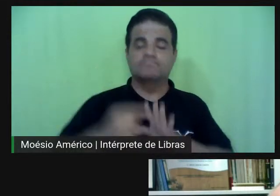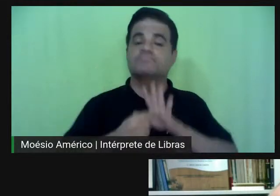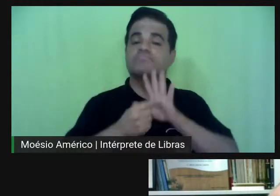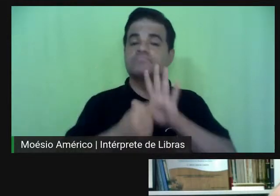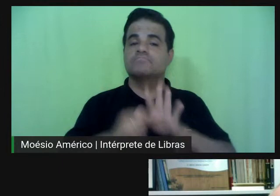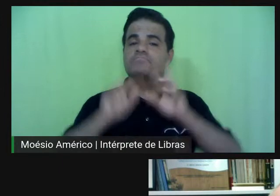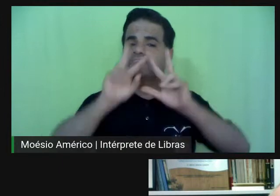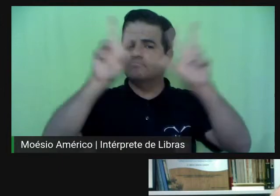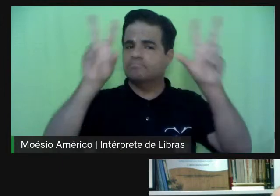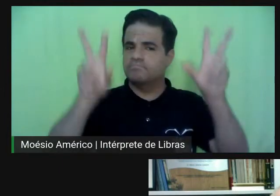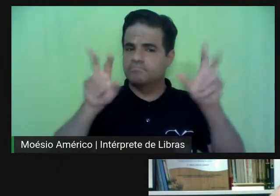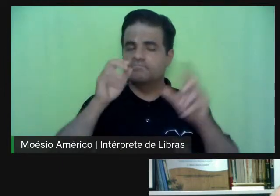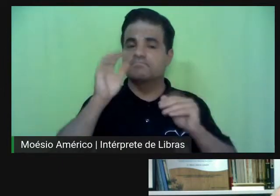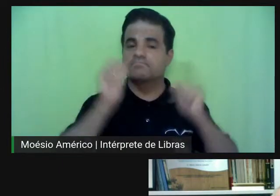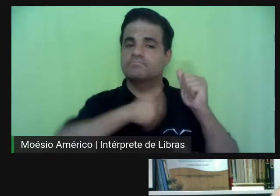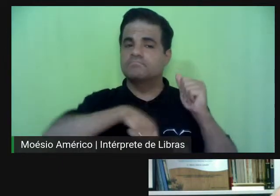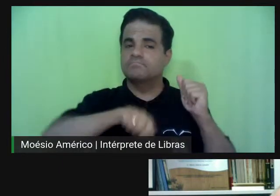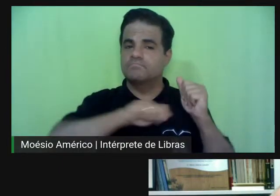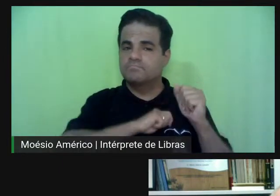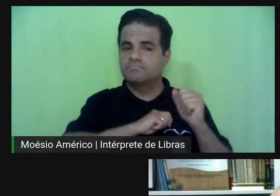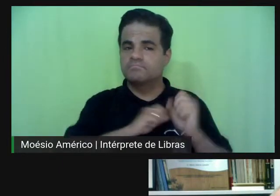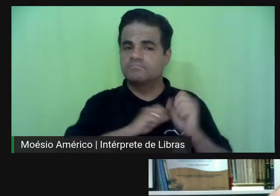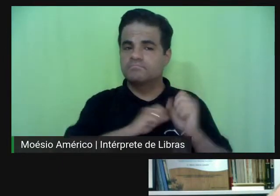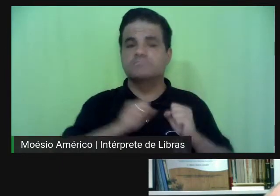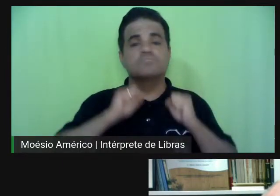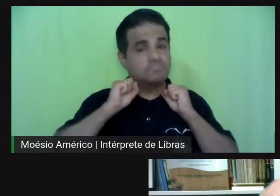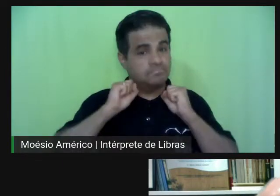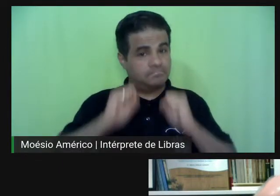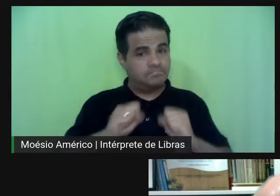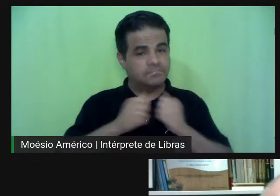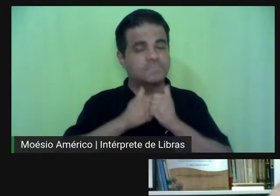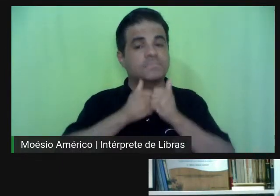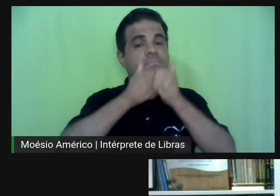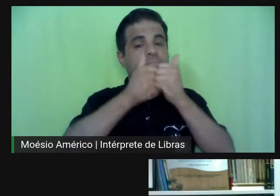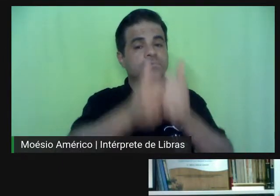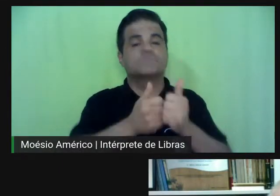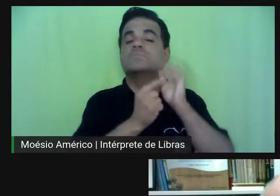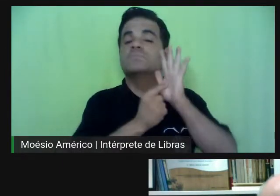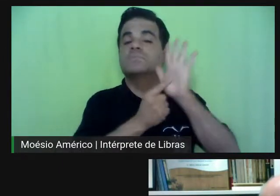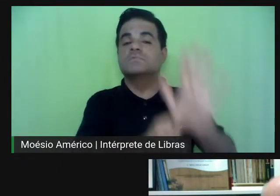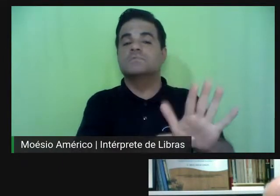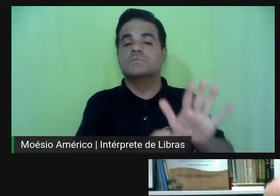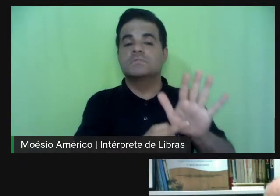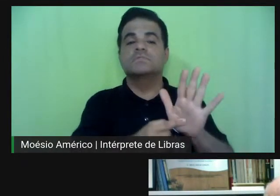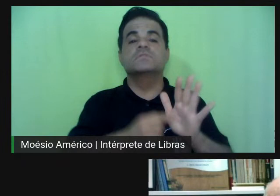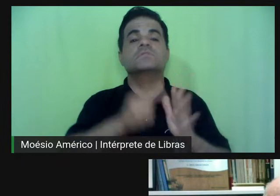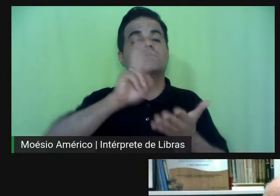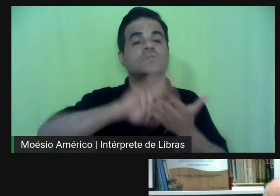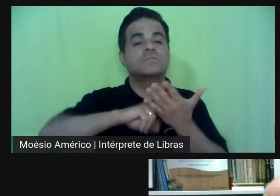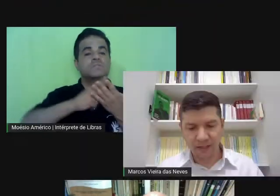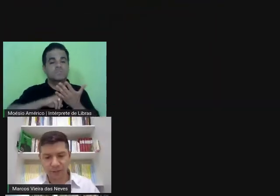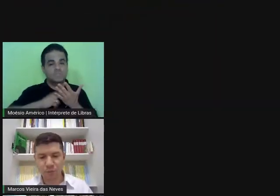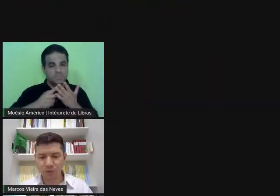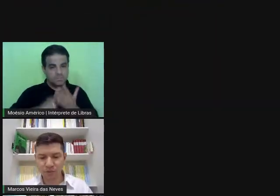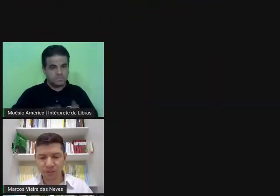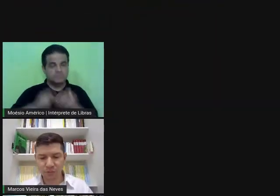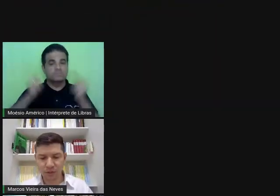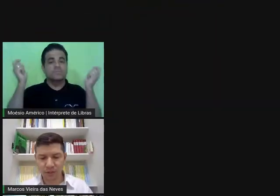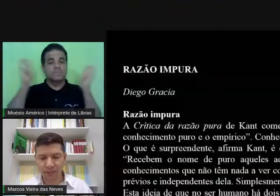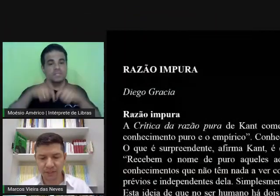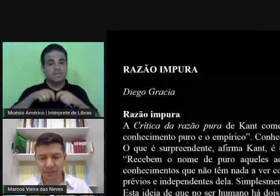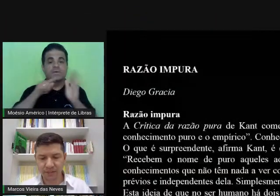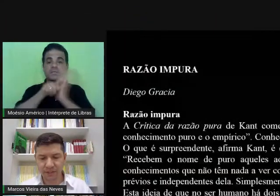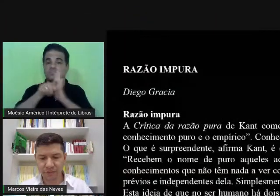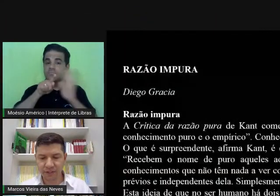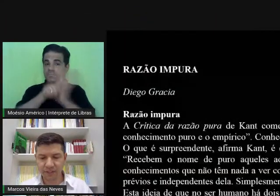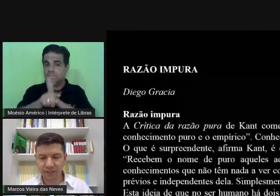temas en español más podríamos acompañar mediante la presentación simultánea la traducción las preguntas